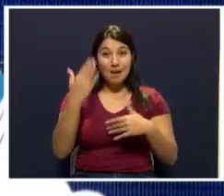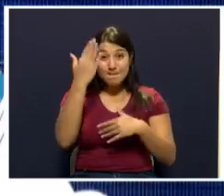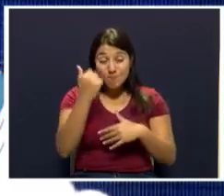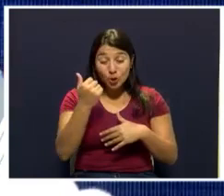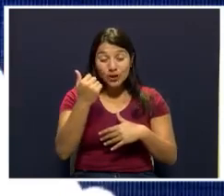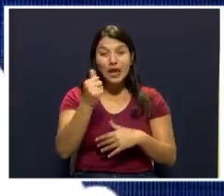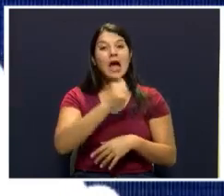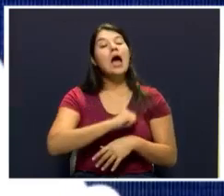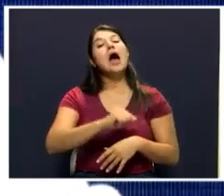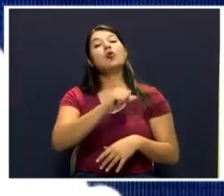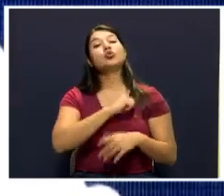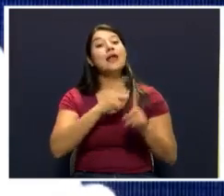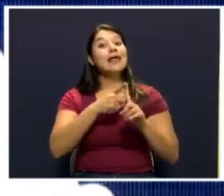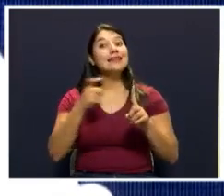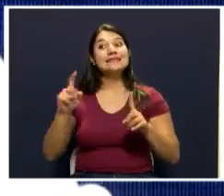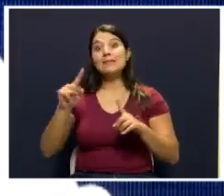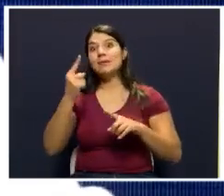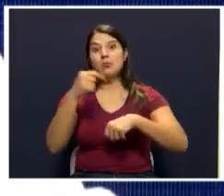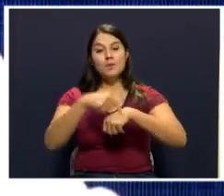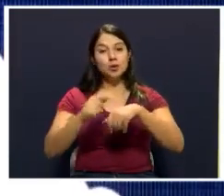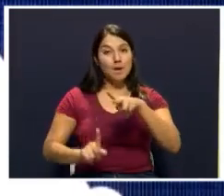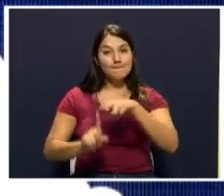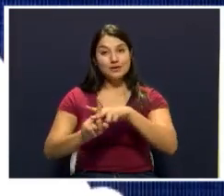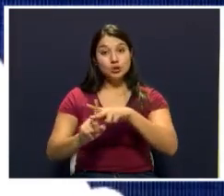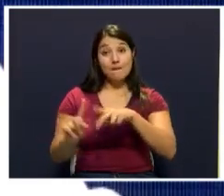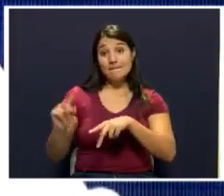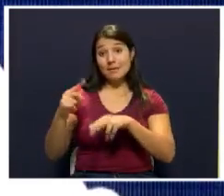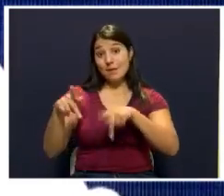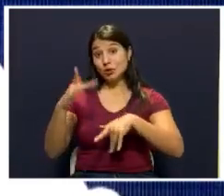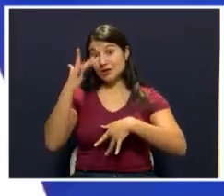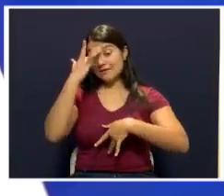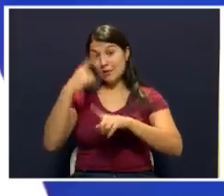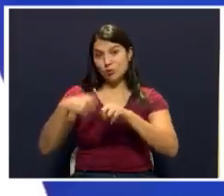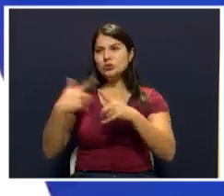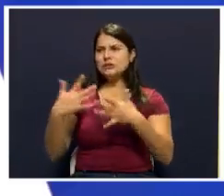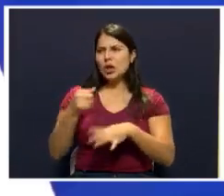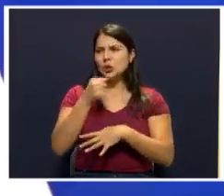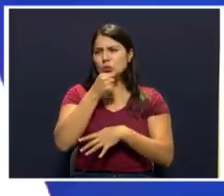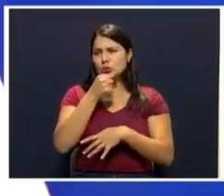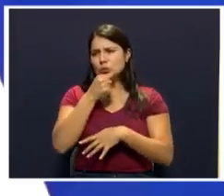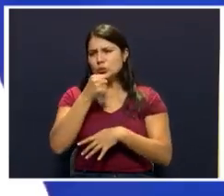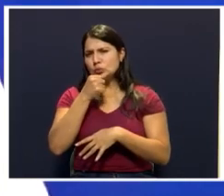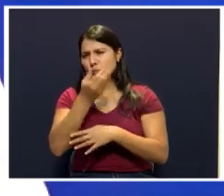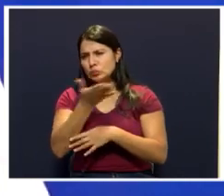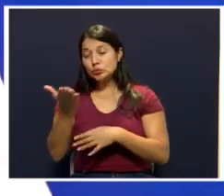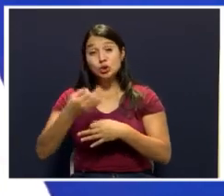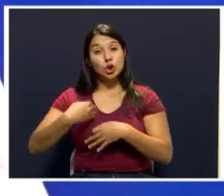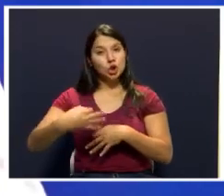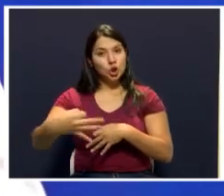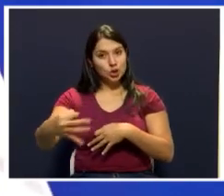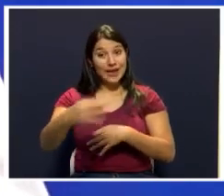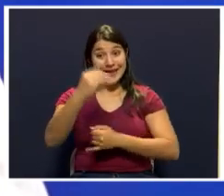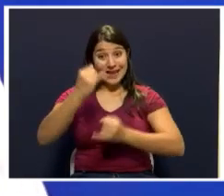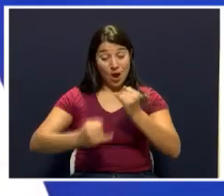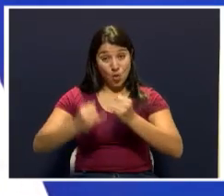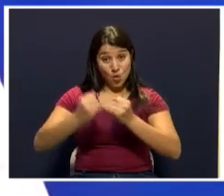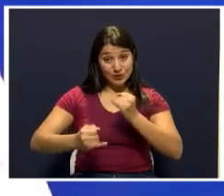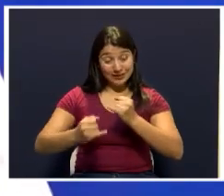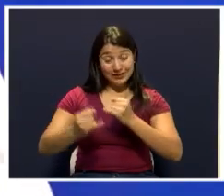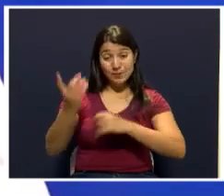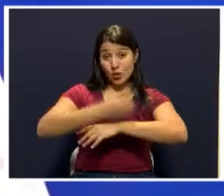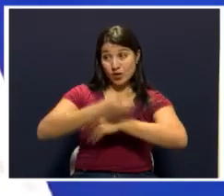día en el que se detectó el primer caso, han desarrollado una serie de conferencias de prensa diarias, y en su último informe a las 6 de la